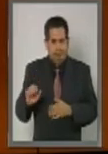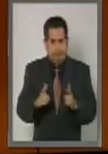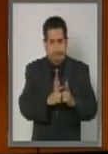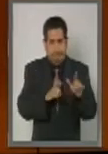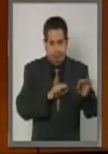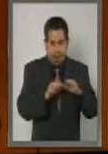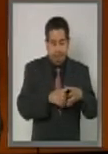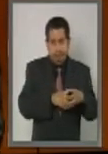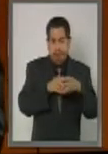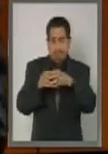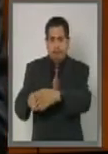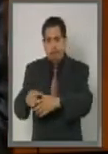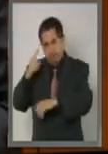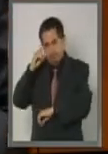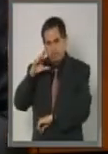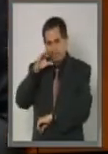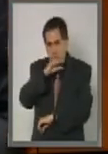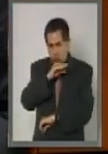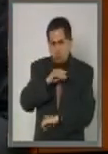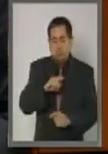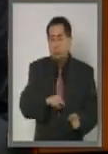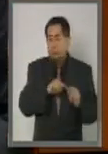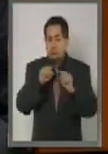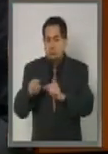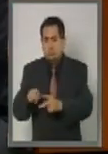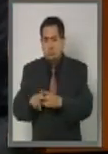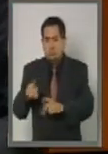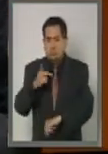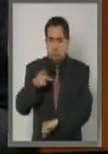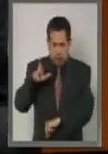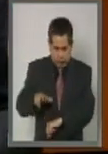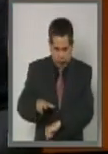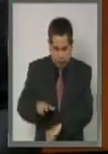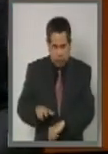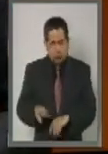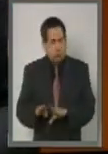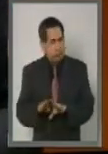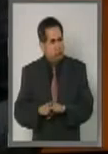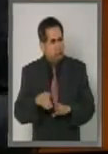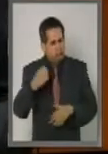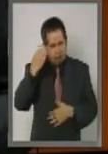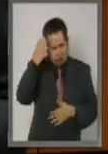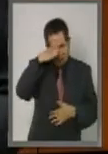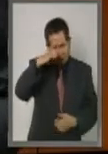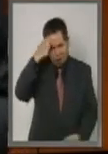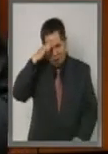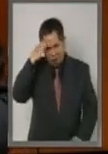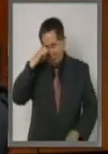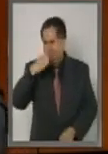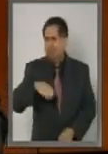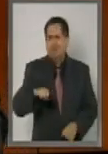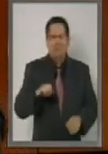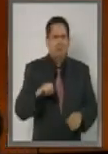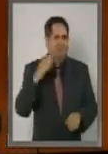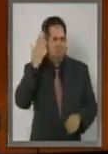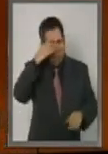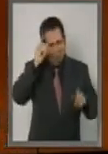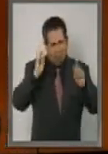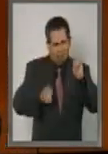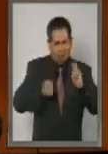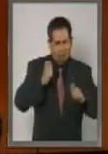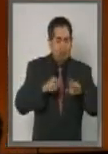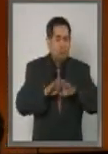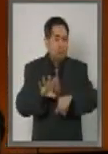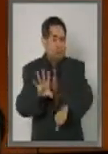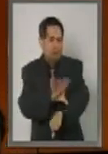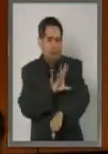Cuba y otra a Puerto Rico. En ambos casos, nuestros técnicos, que tienen una gran experiencia para enfrentar